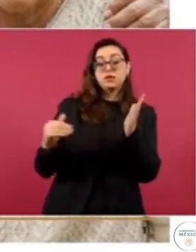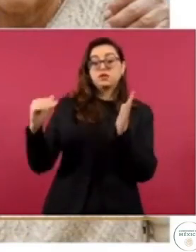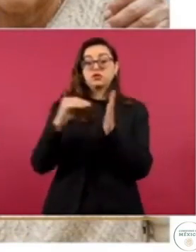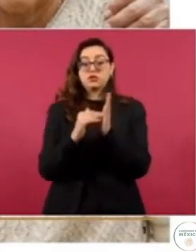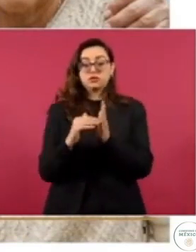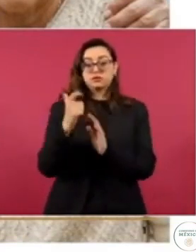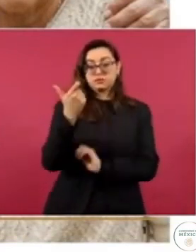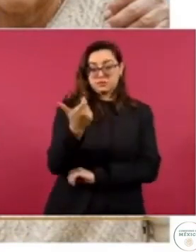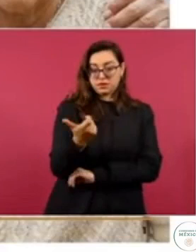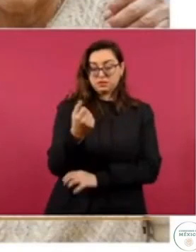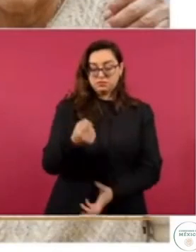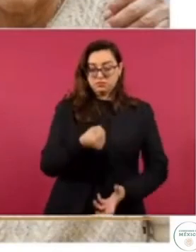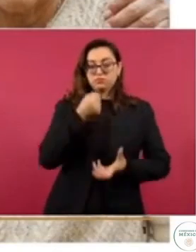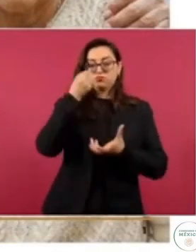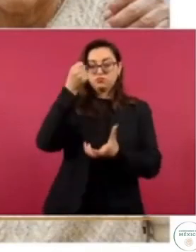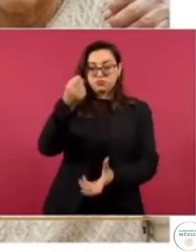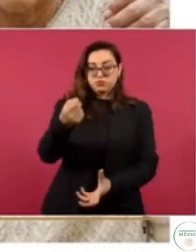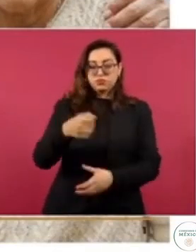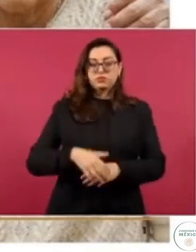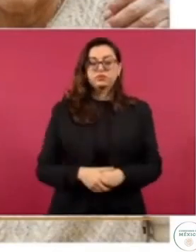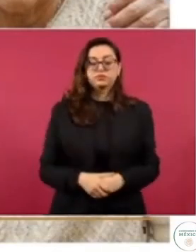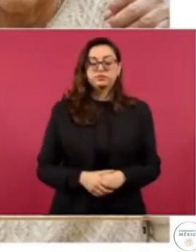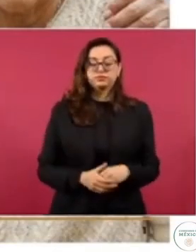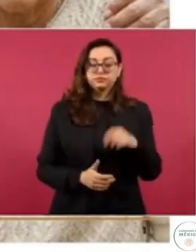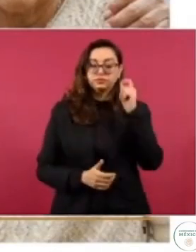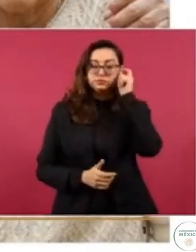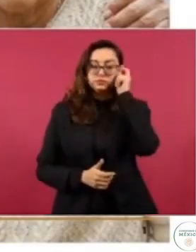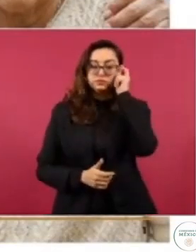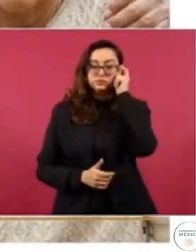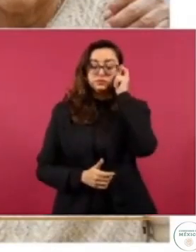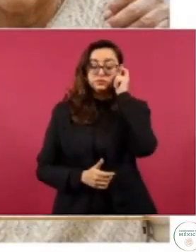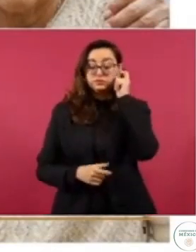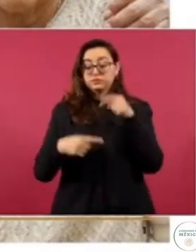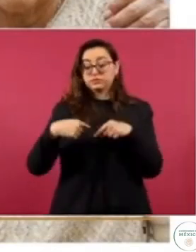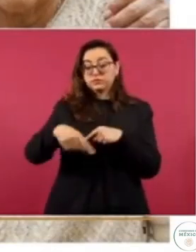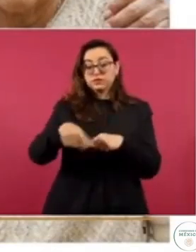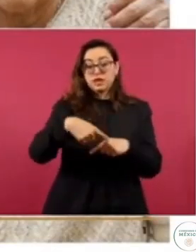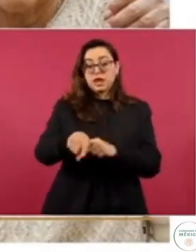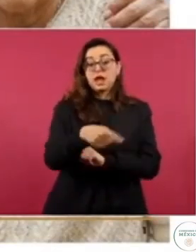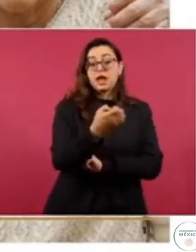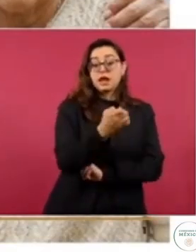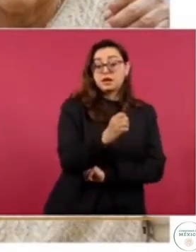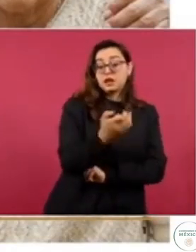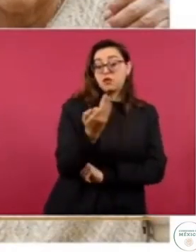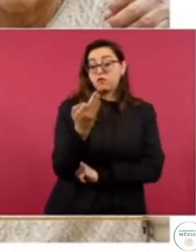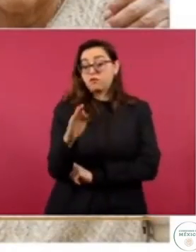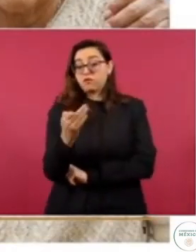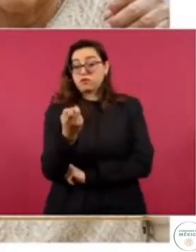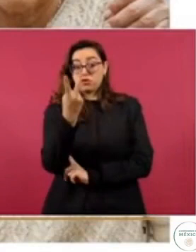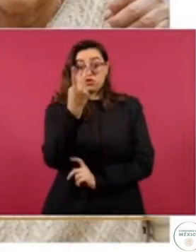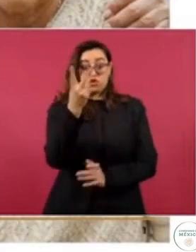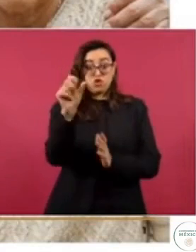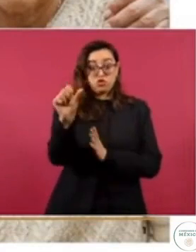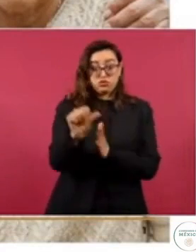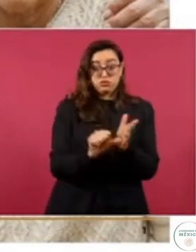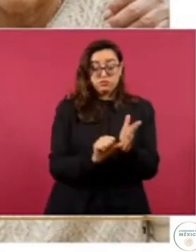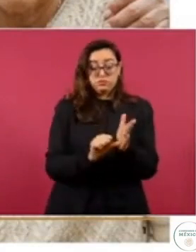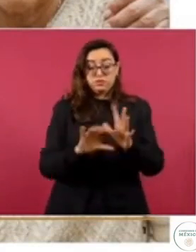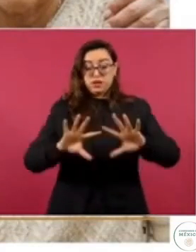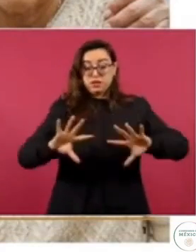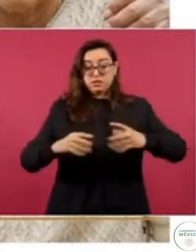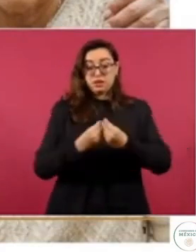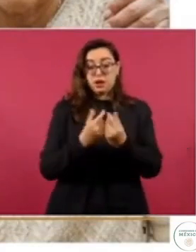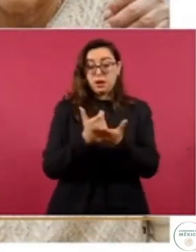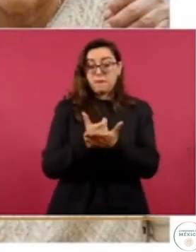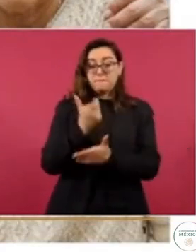de pesos. La inversión social para este bimestre, decir, lo que vamos a dispersar para este pago de enero